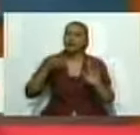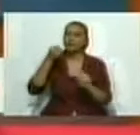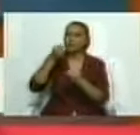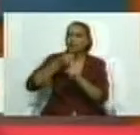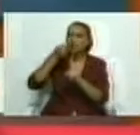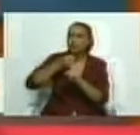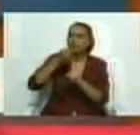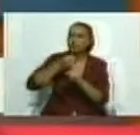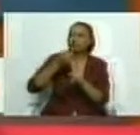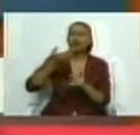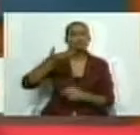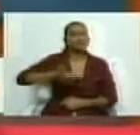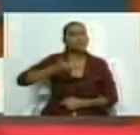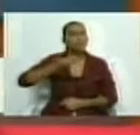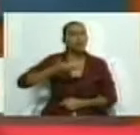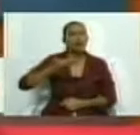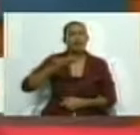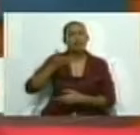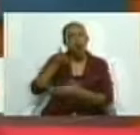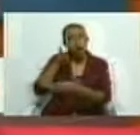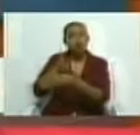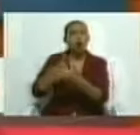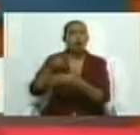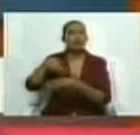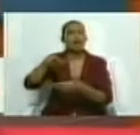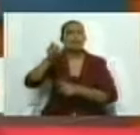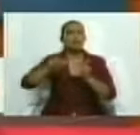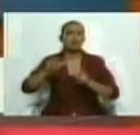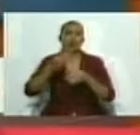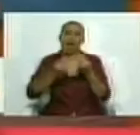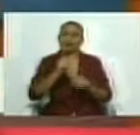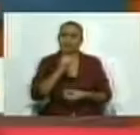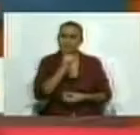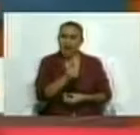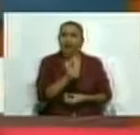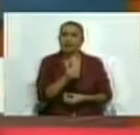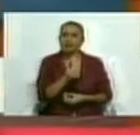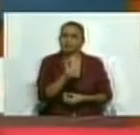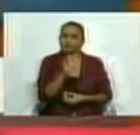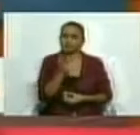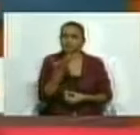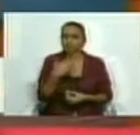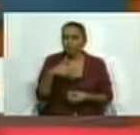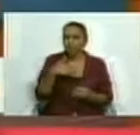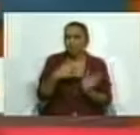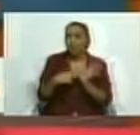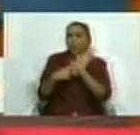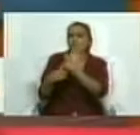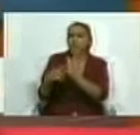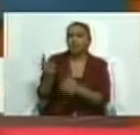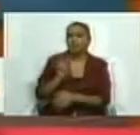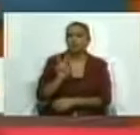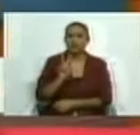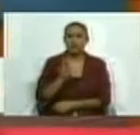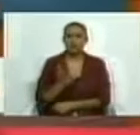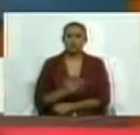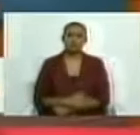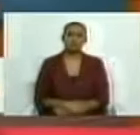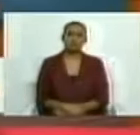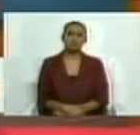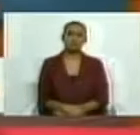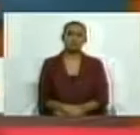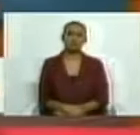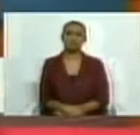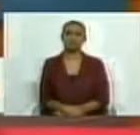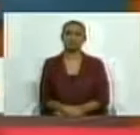porque al final logra lo que estamos viendo en Venezuela que haya un clima